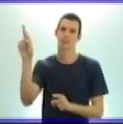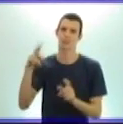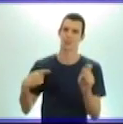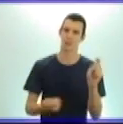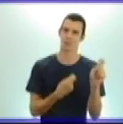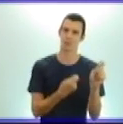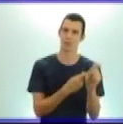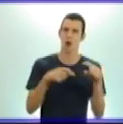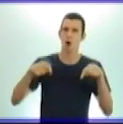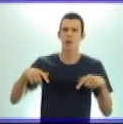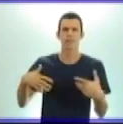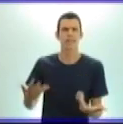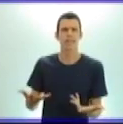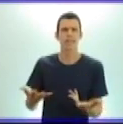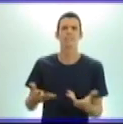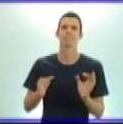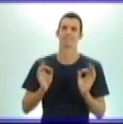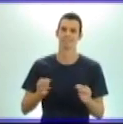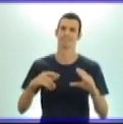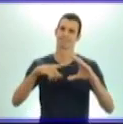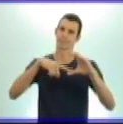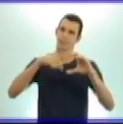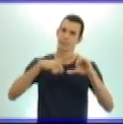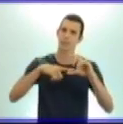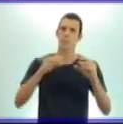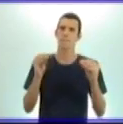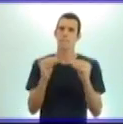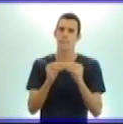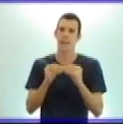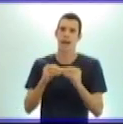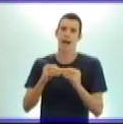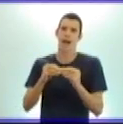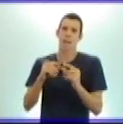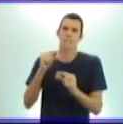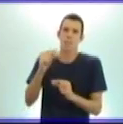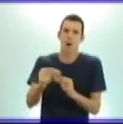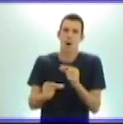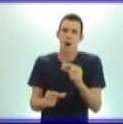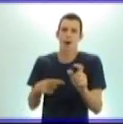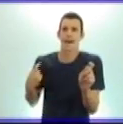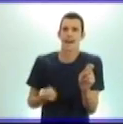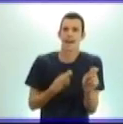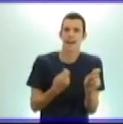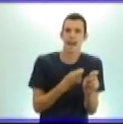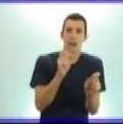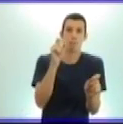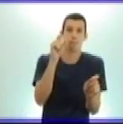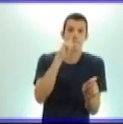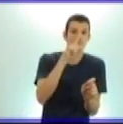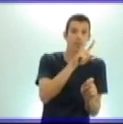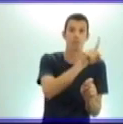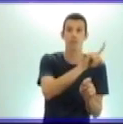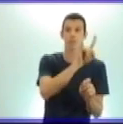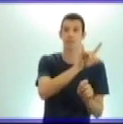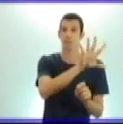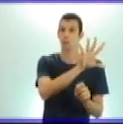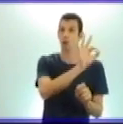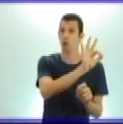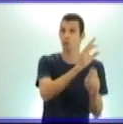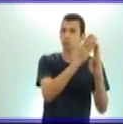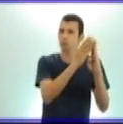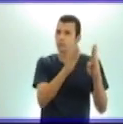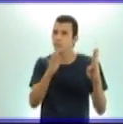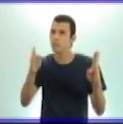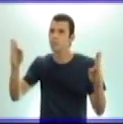hechos importantes para el avance de la guerra a fines de 1958. ¿Cuáles son